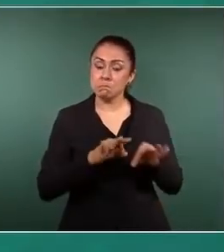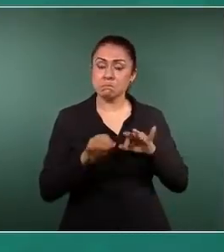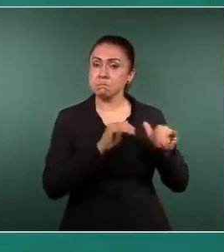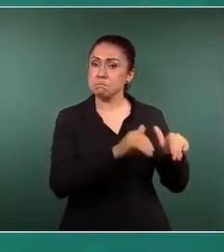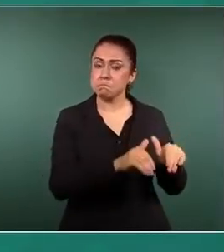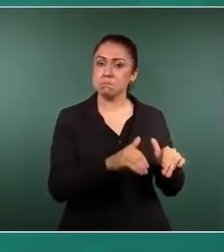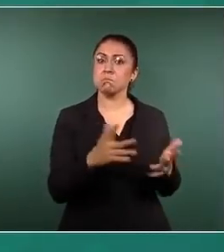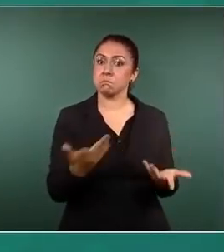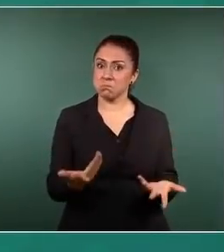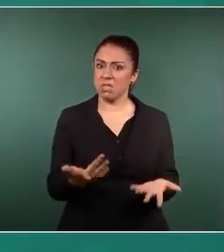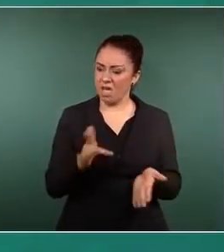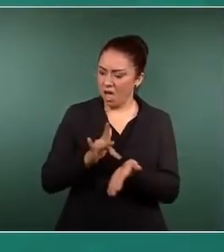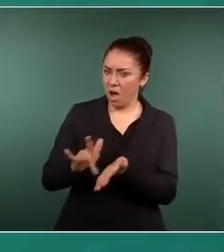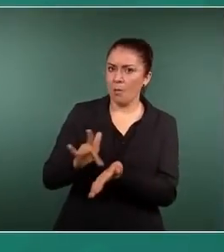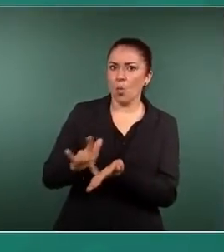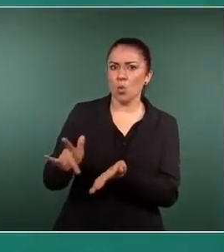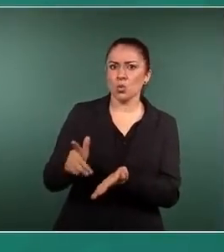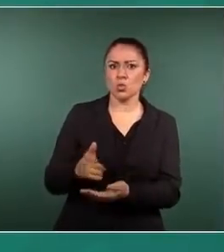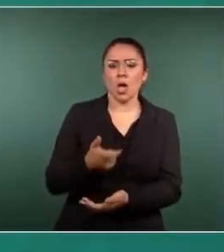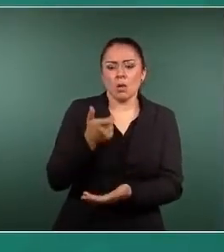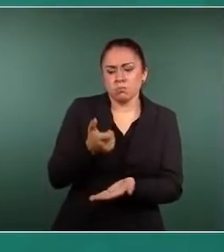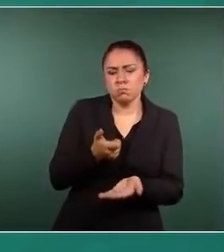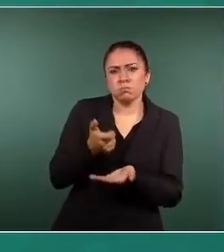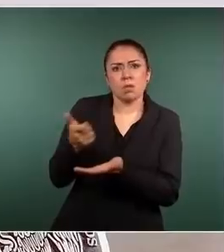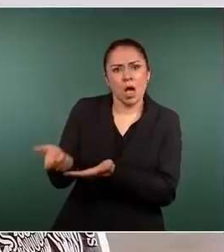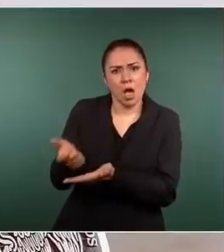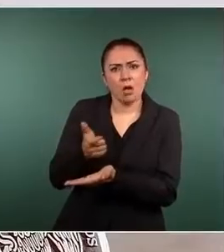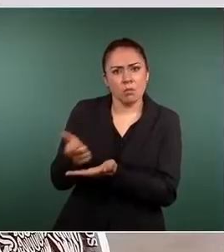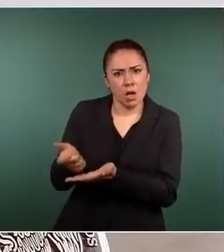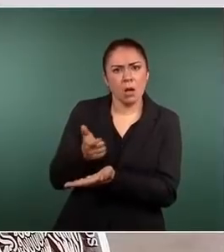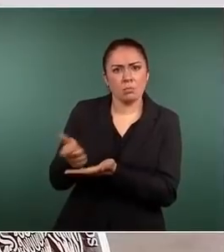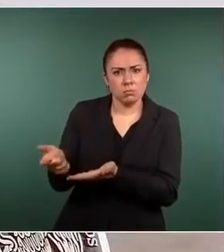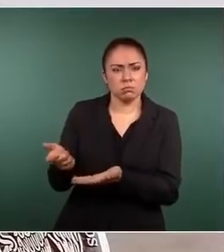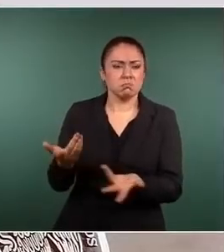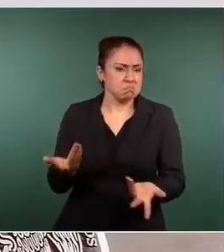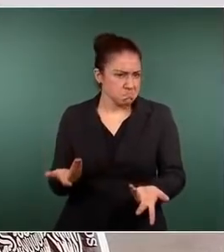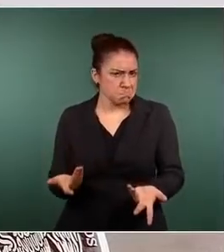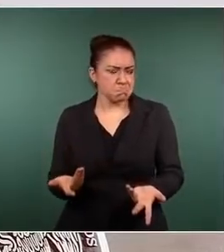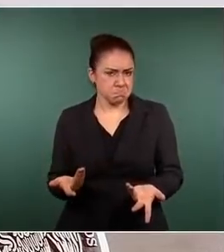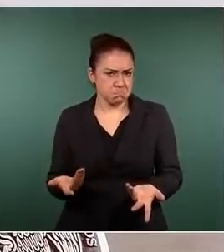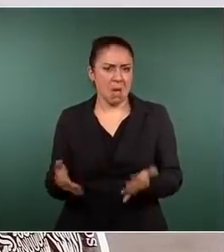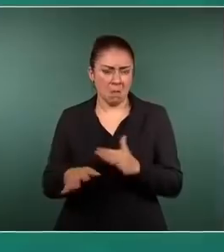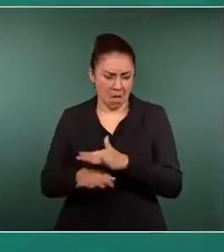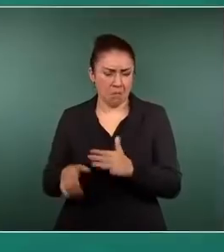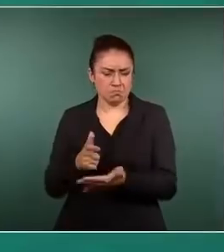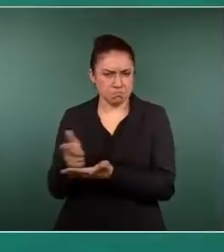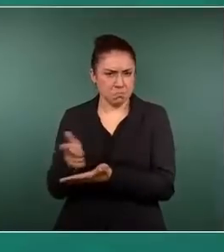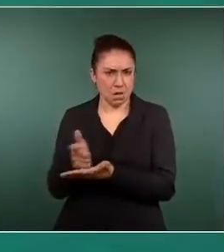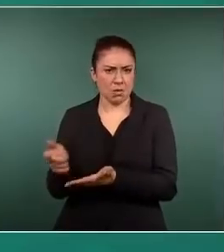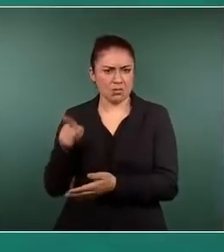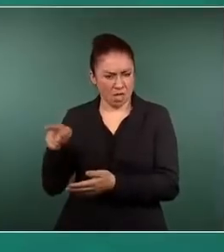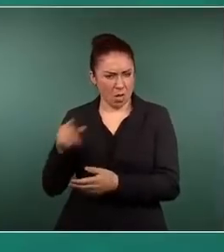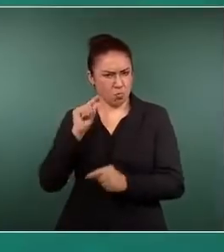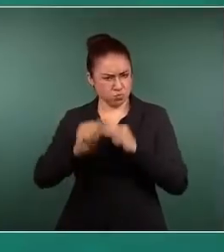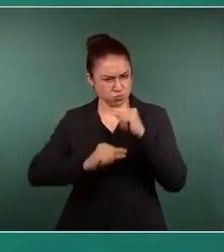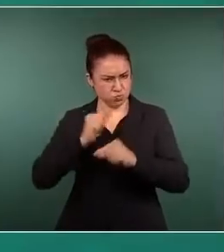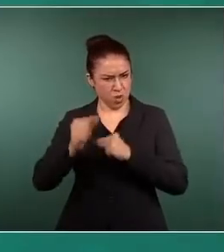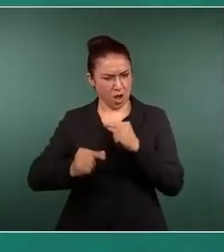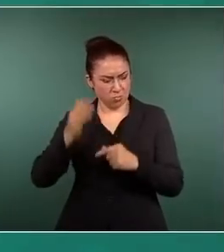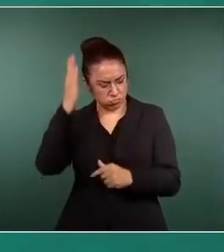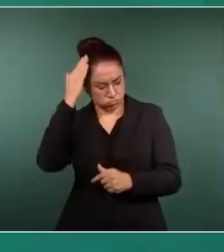se les está apoyando con un salario mínimo para que se capaciten